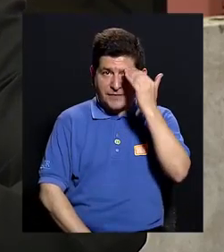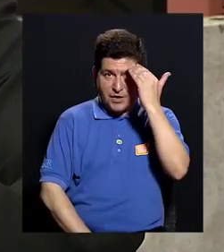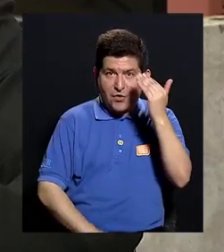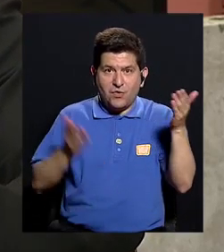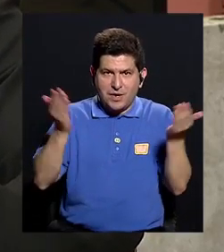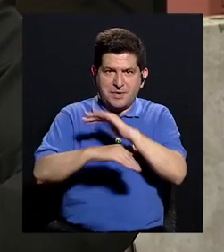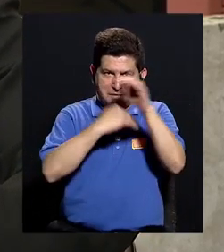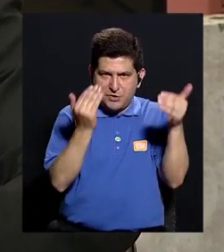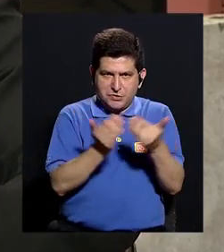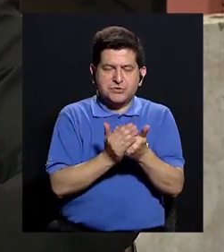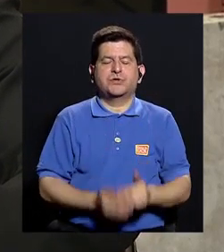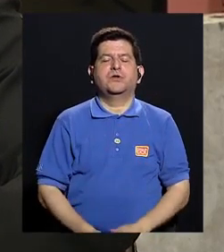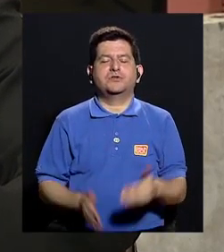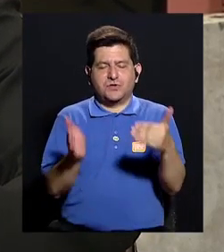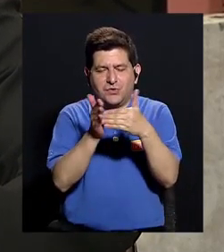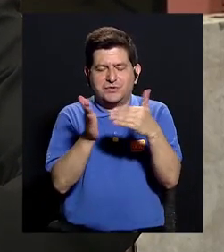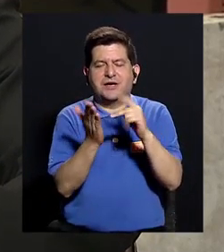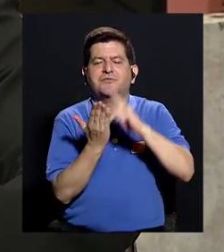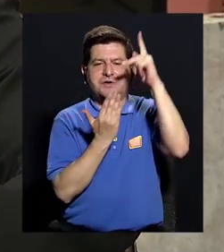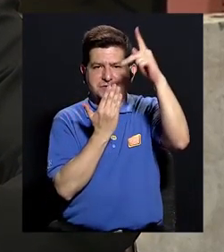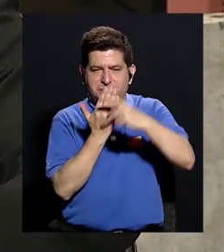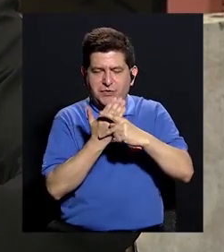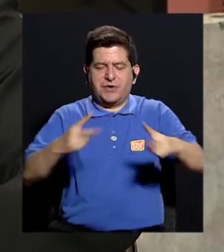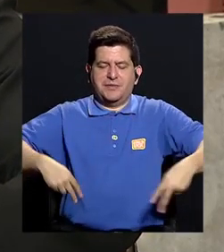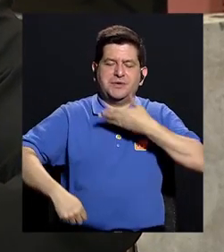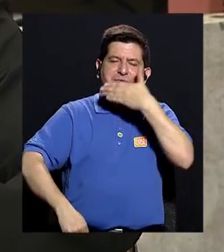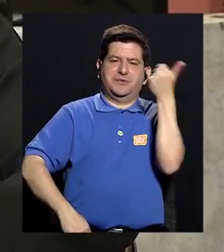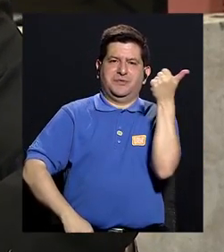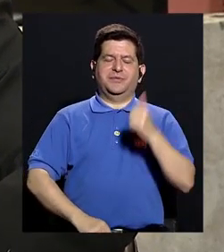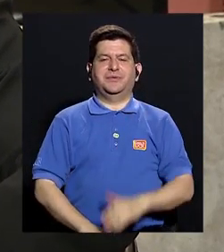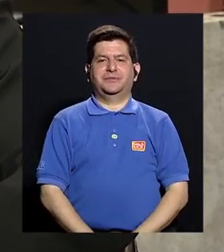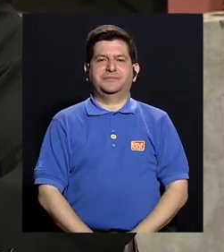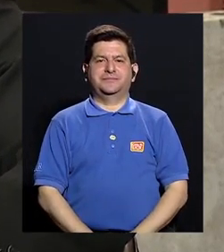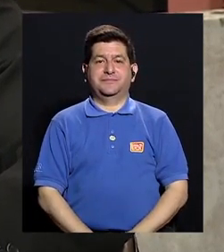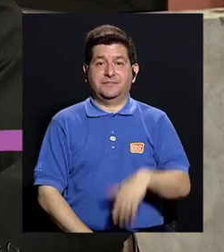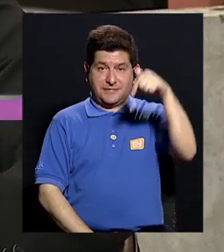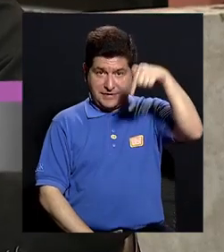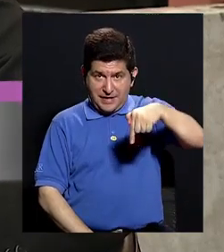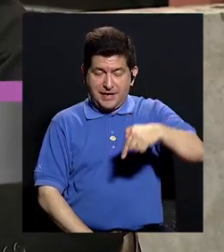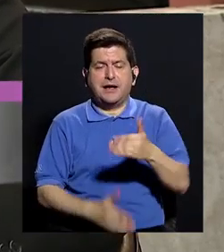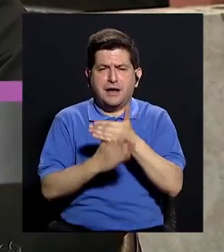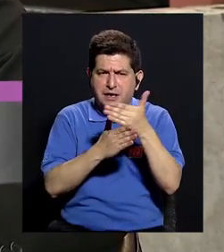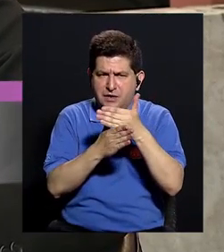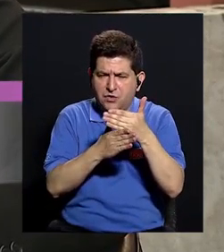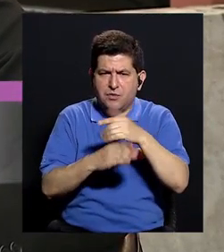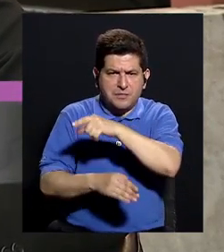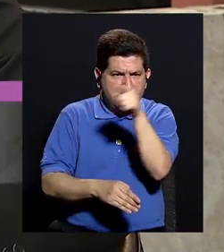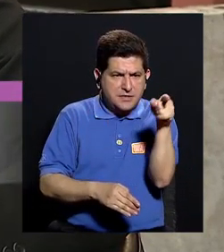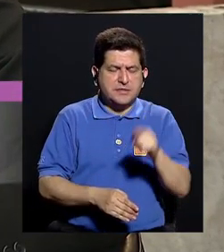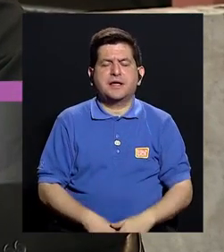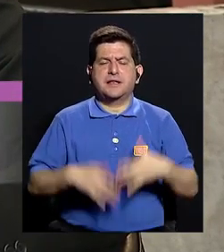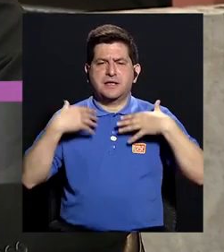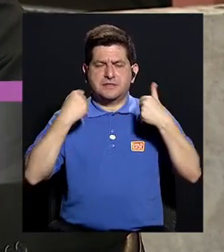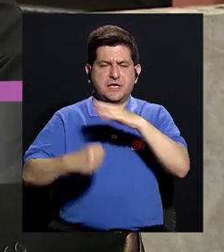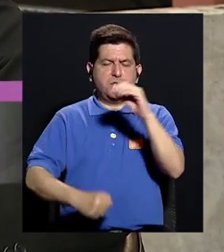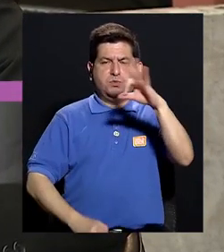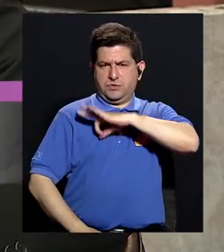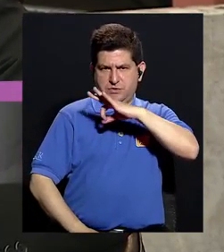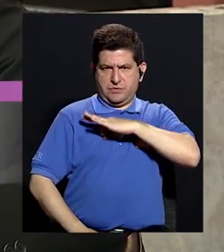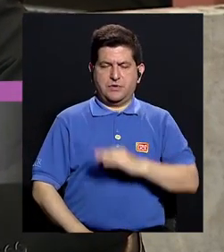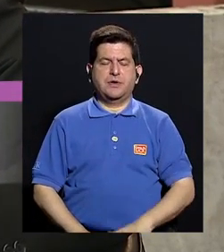Hola, bienvenidos y bienvenidos una vez más a su telerevista Vivir Mejor, la cual quiere compartir con ustedes salud y